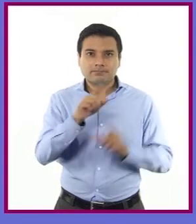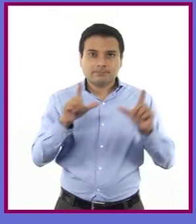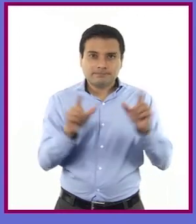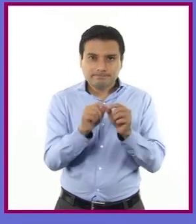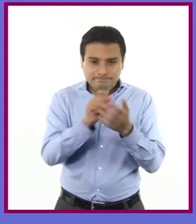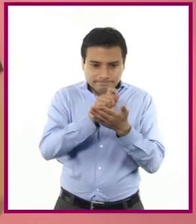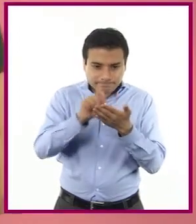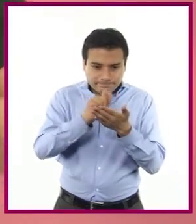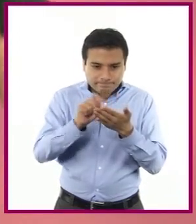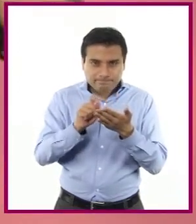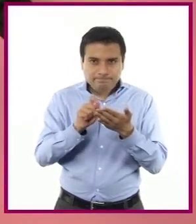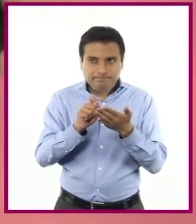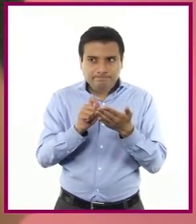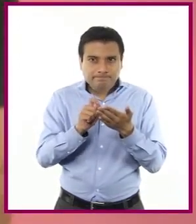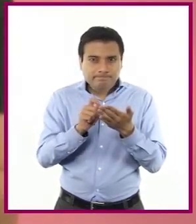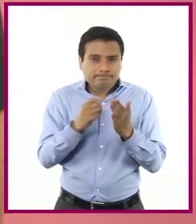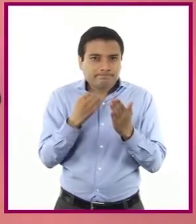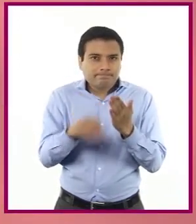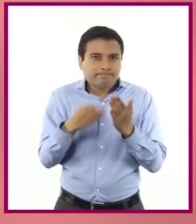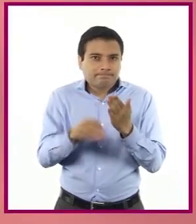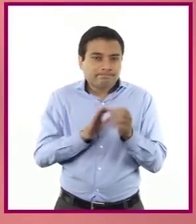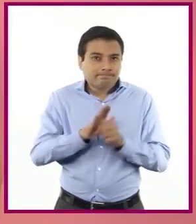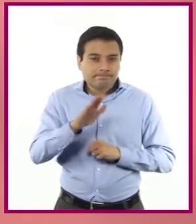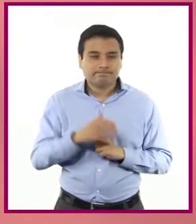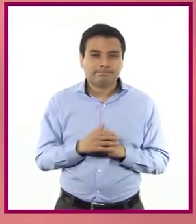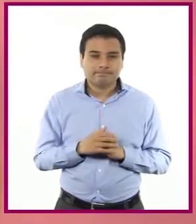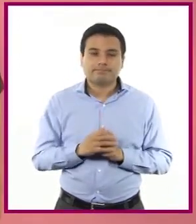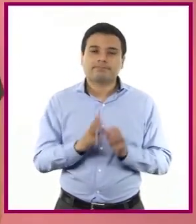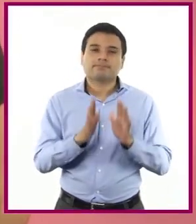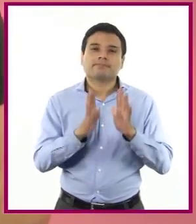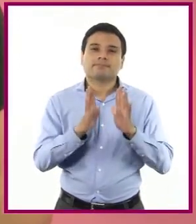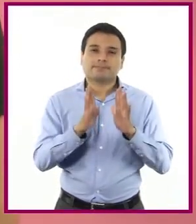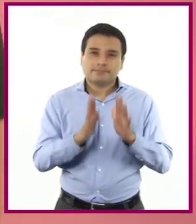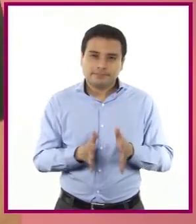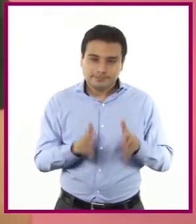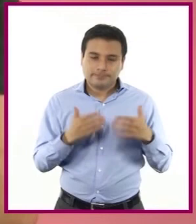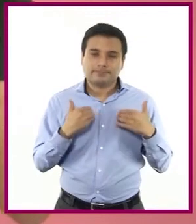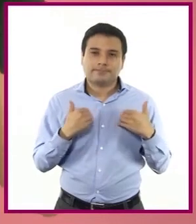completo? Ahora sé por dónde ir y revisar más textos para